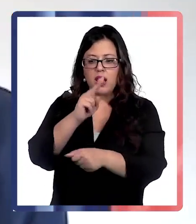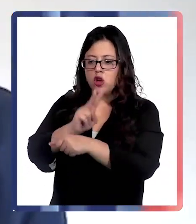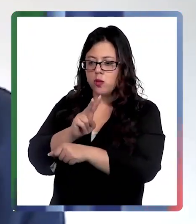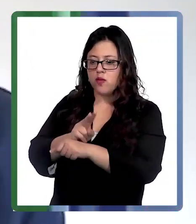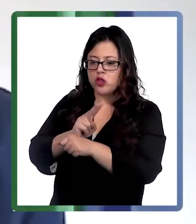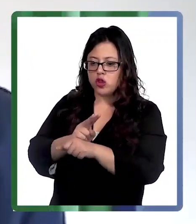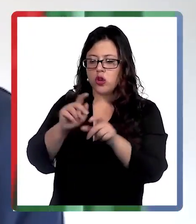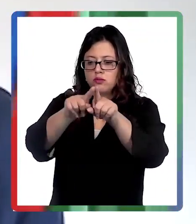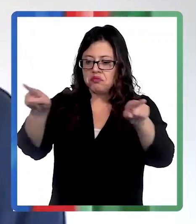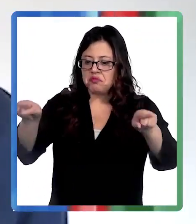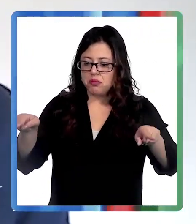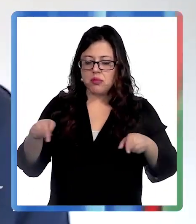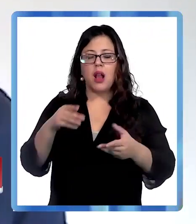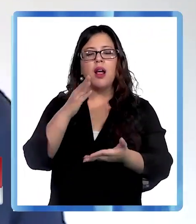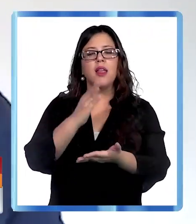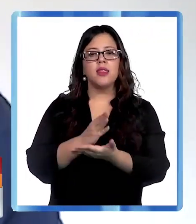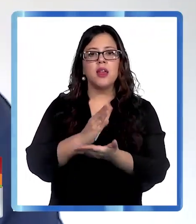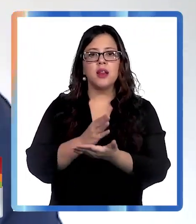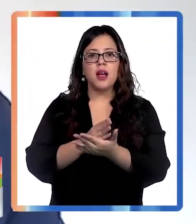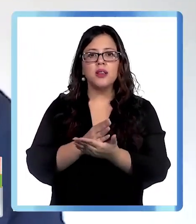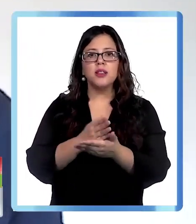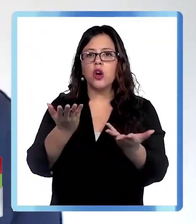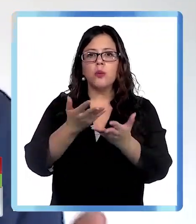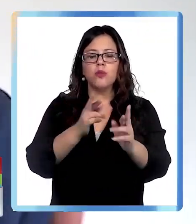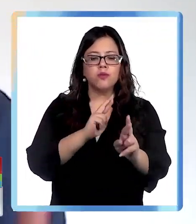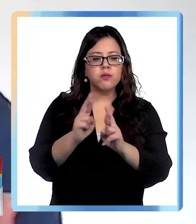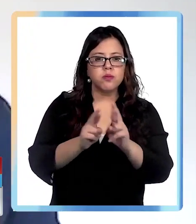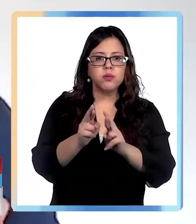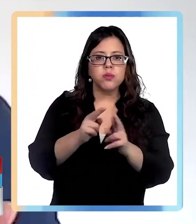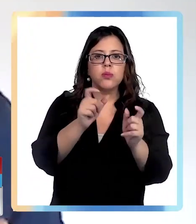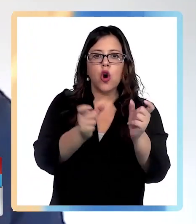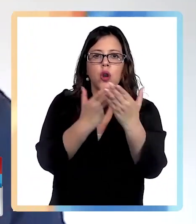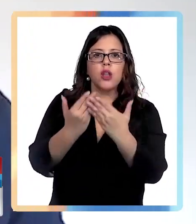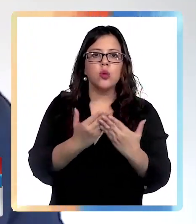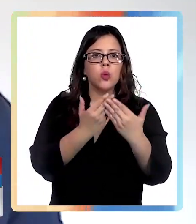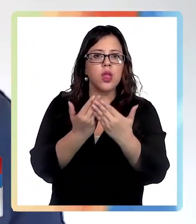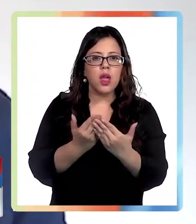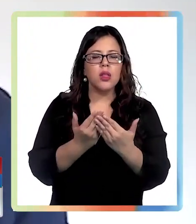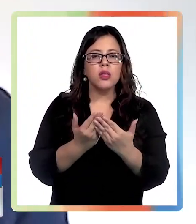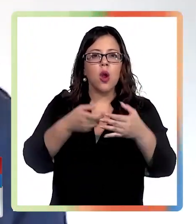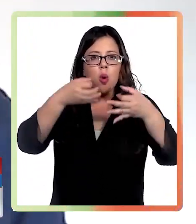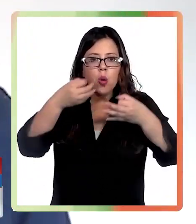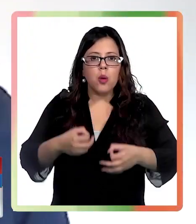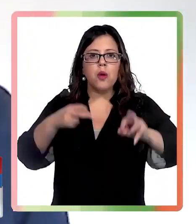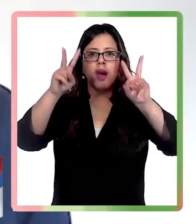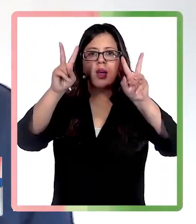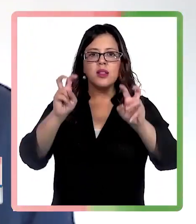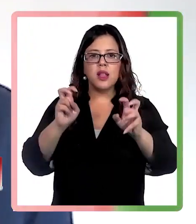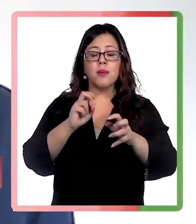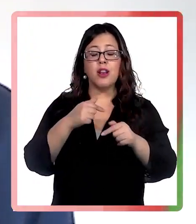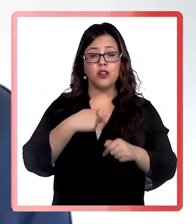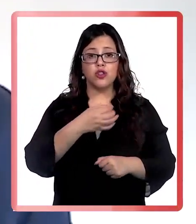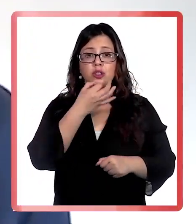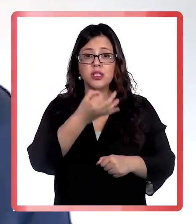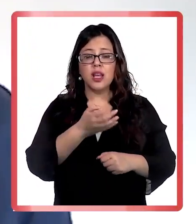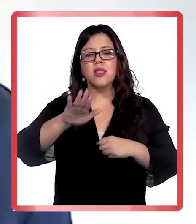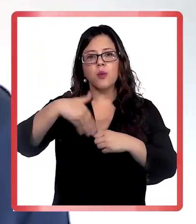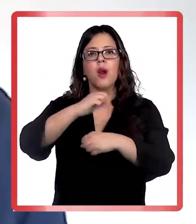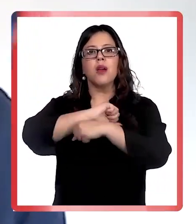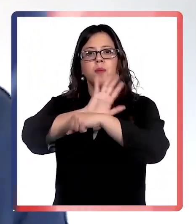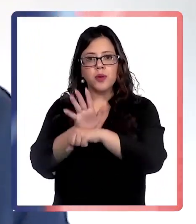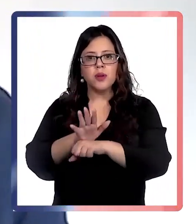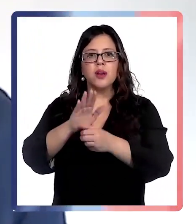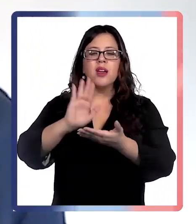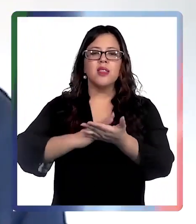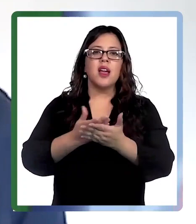relacionan, se vinculan con estudiantes frente a temáticas también, como yo te decía, post pandemia, de salud mental, también con temas,